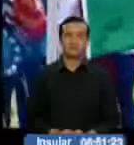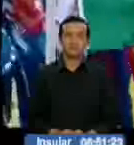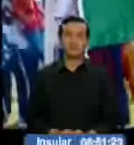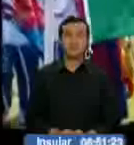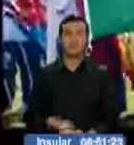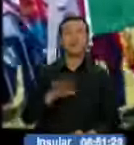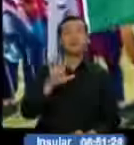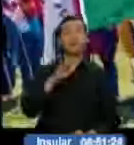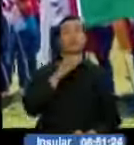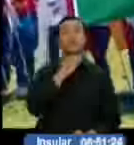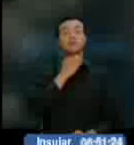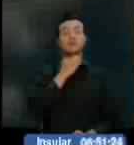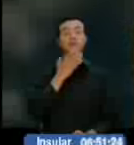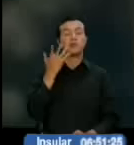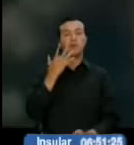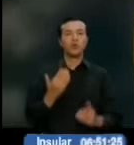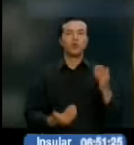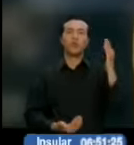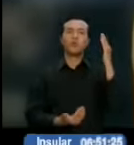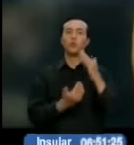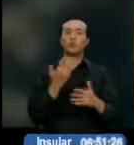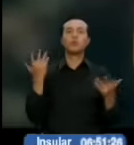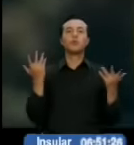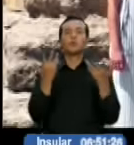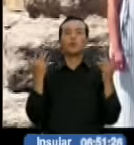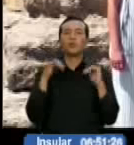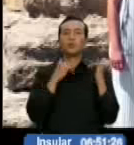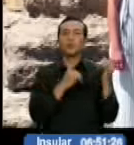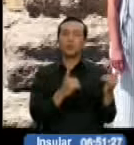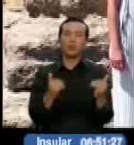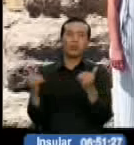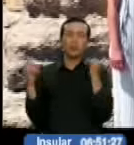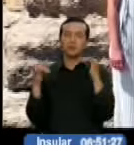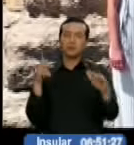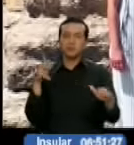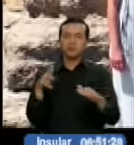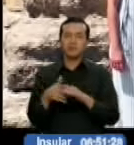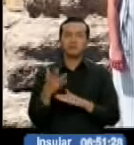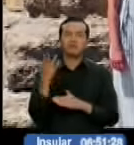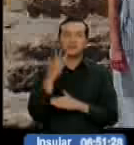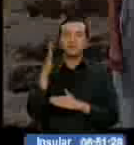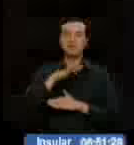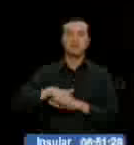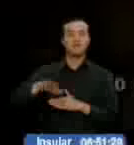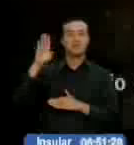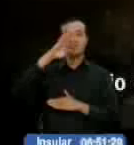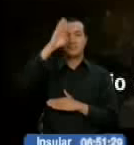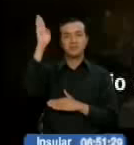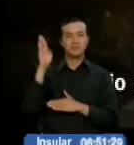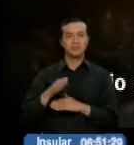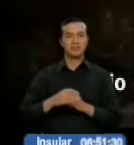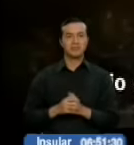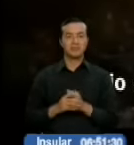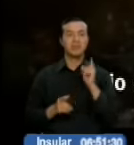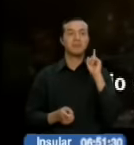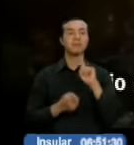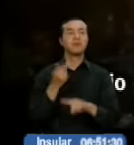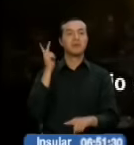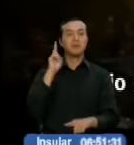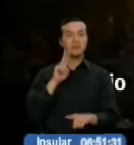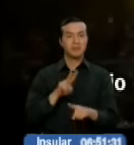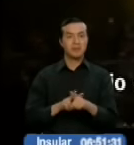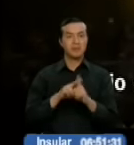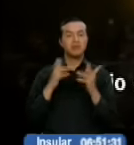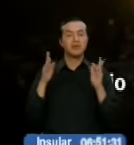Este 5 de agosto, una nueva edición de los Juegos Olímpicos se inaugurarán en Río de Janeiro. Es la primera vez que